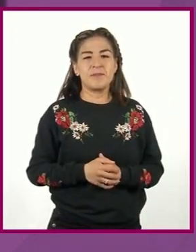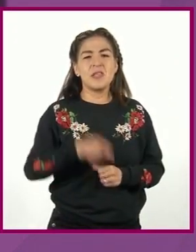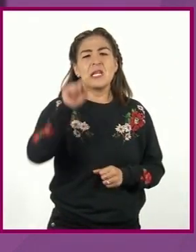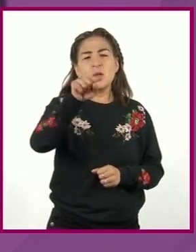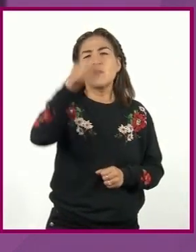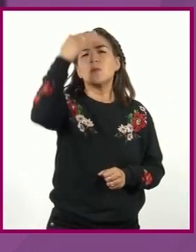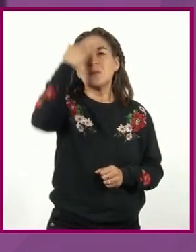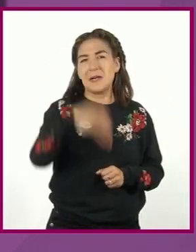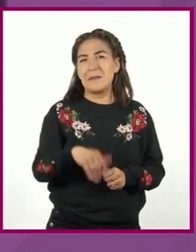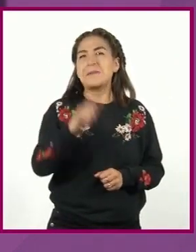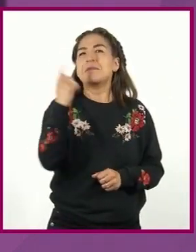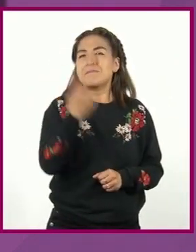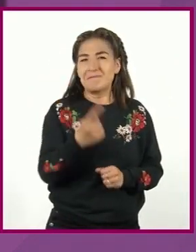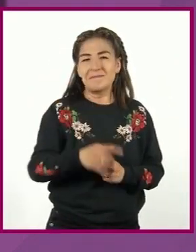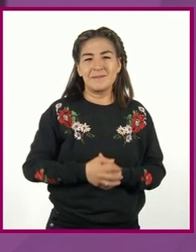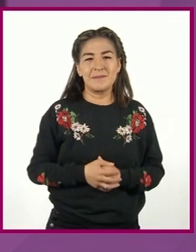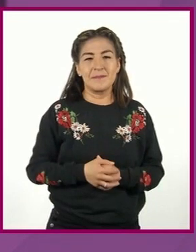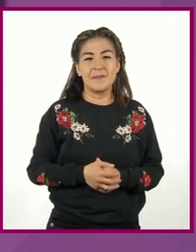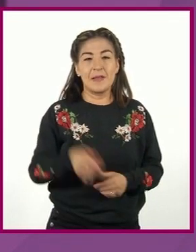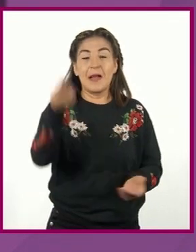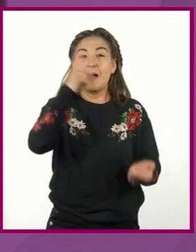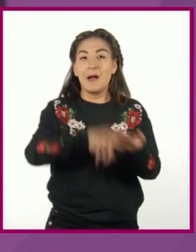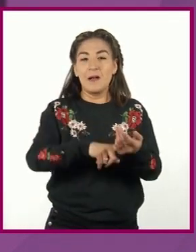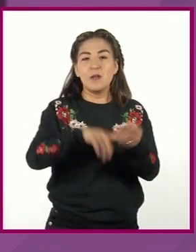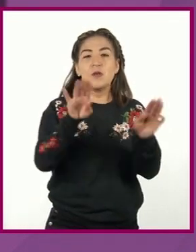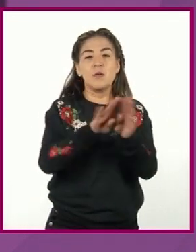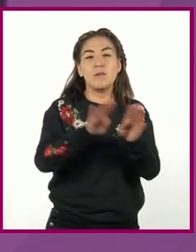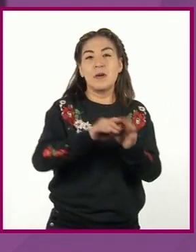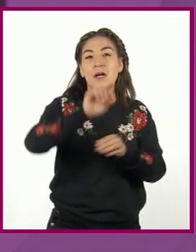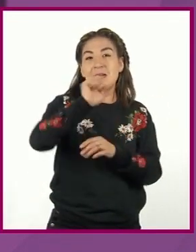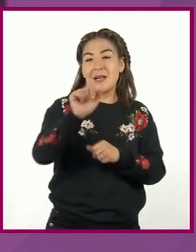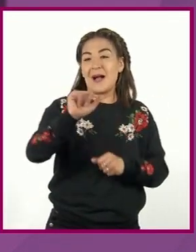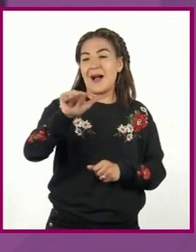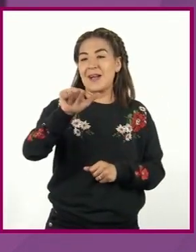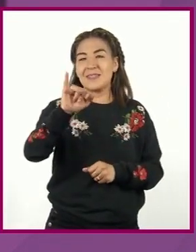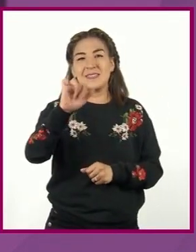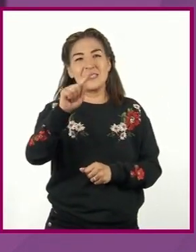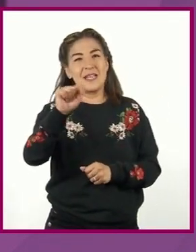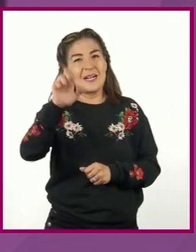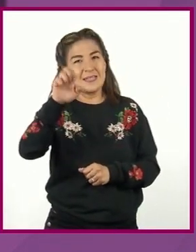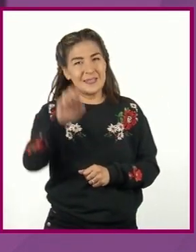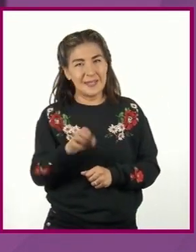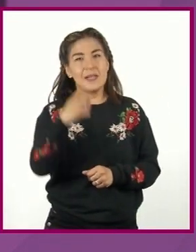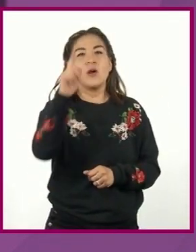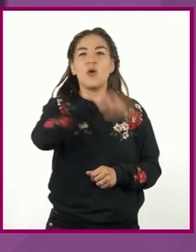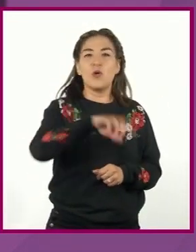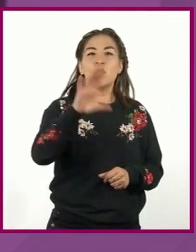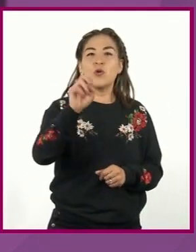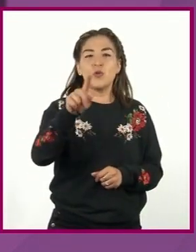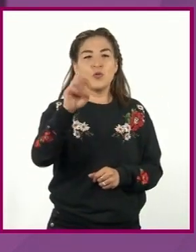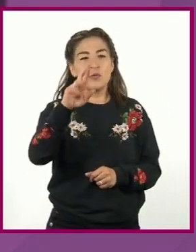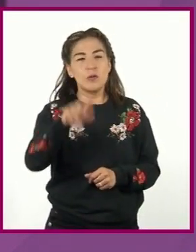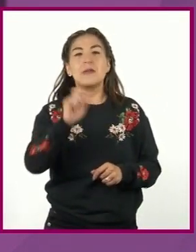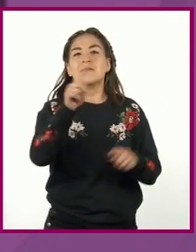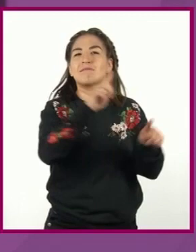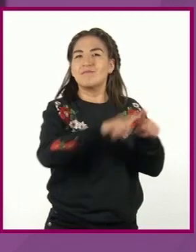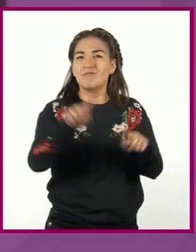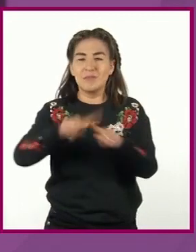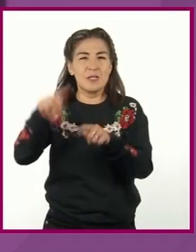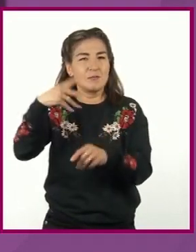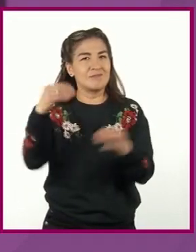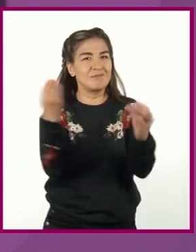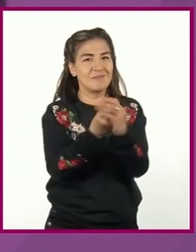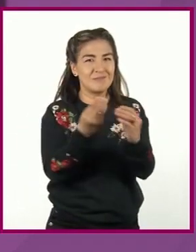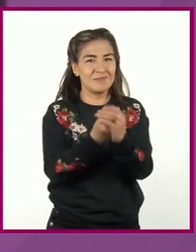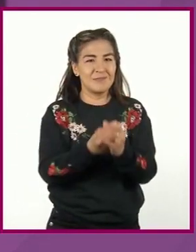¿Sabías que entre los conductores y los aislantes hay una variedad de materiales con propiedades